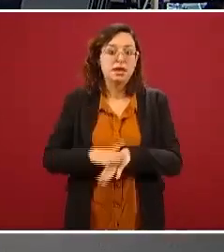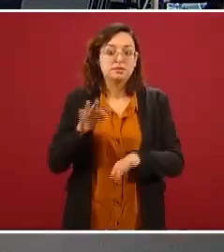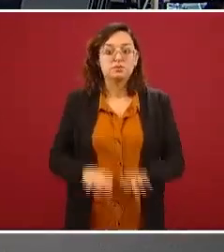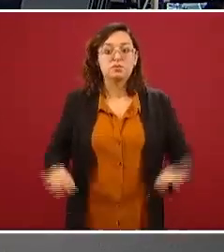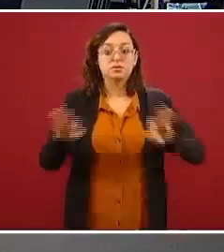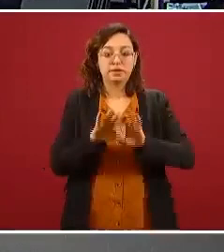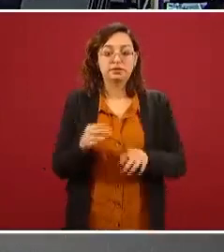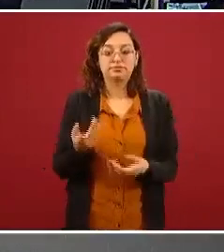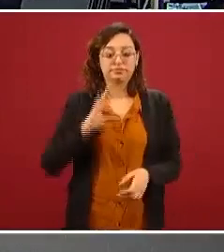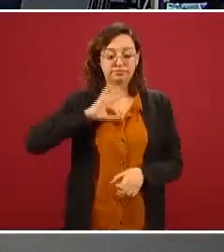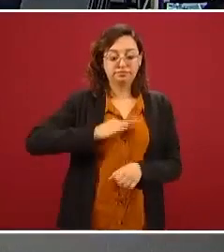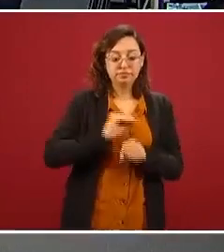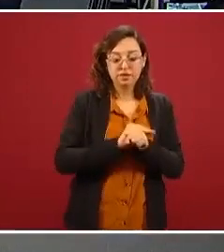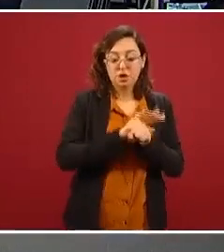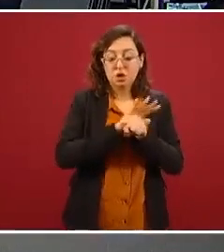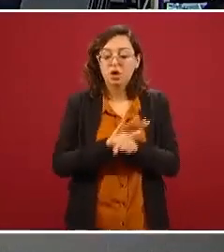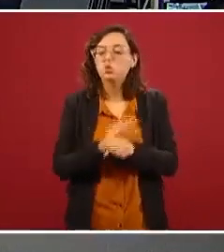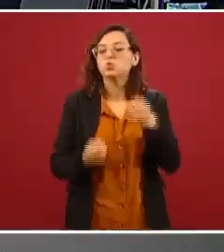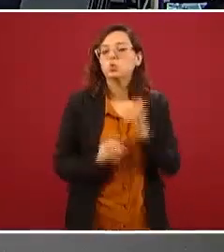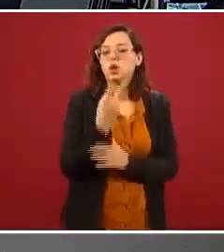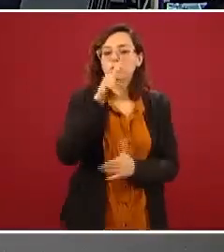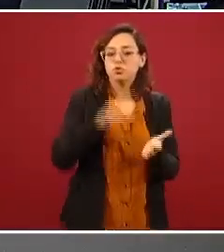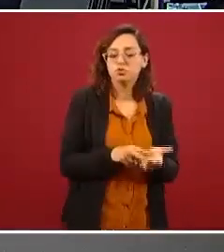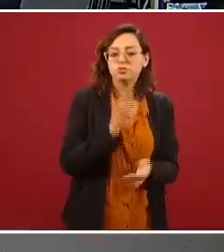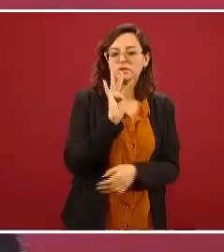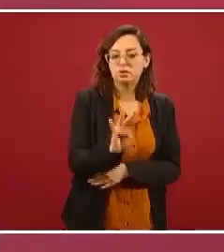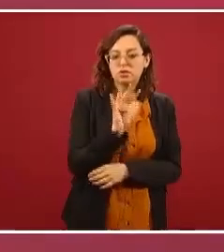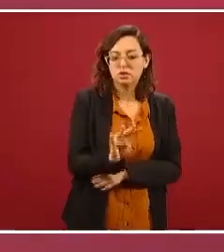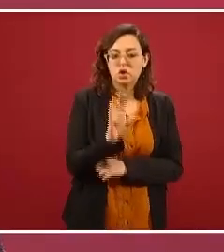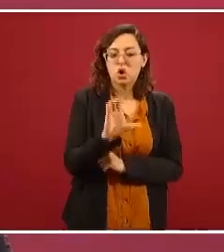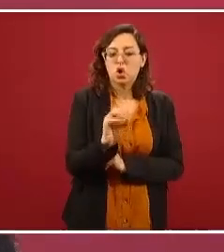El coronavirus nuevo 2019, que causa la enfermedad que se llama